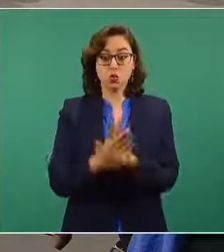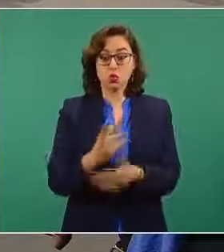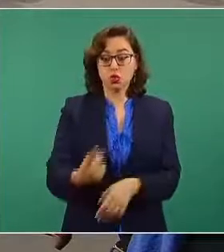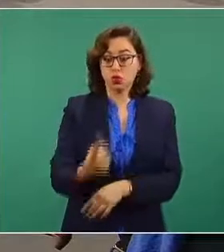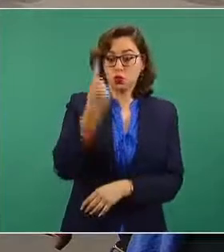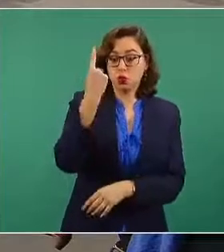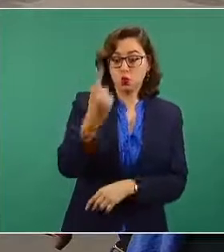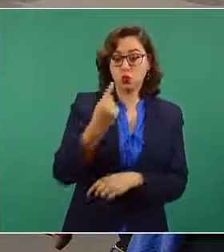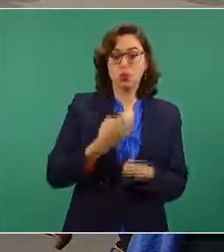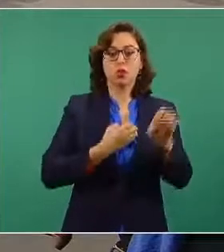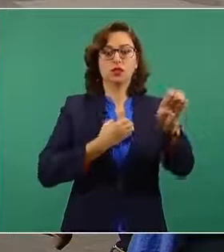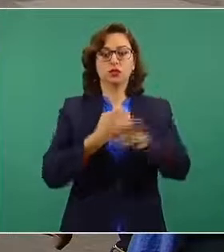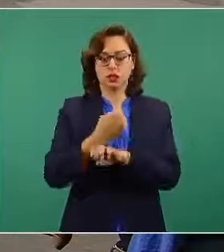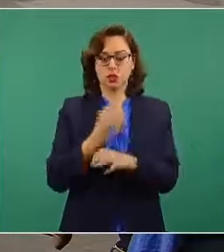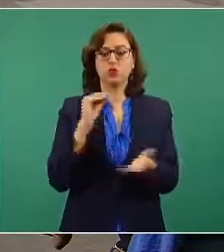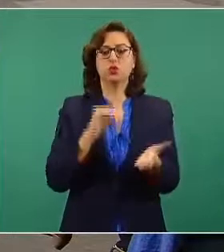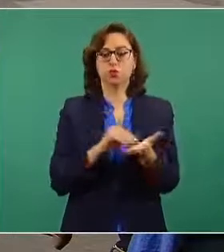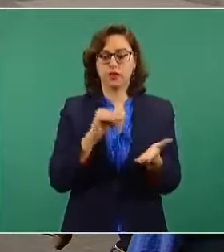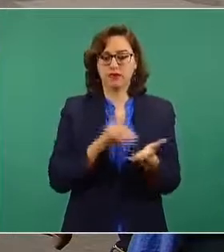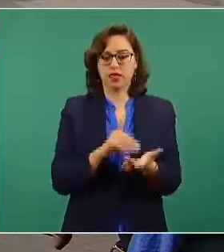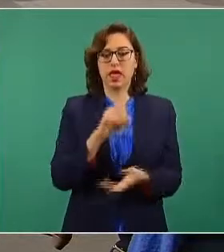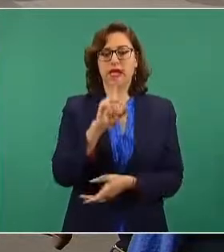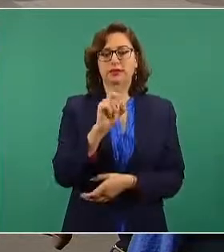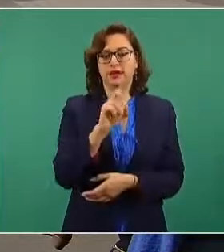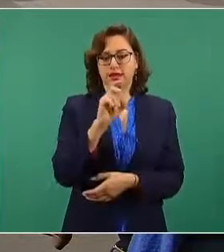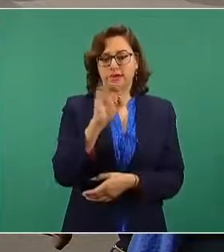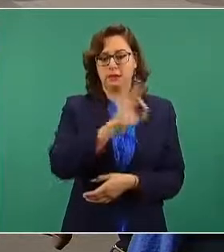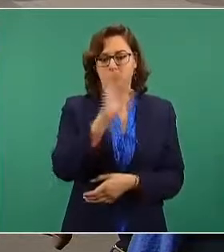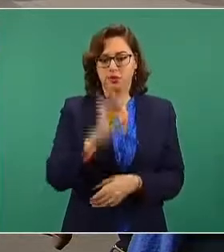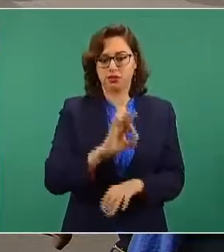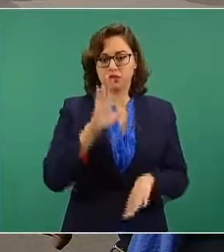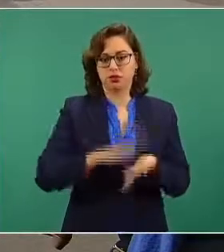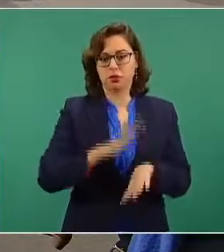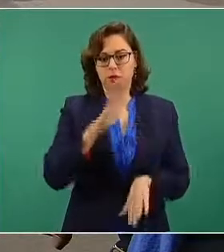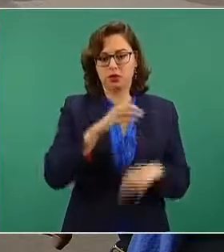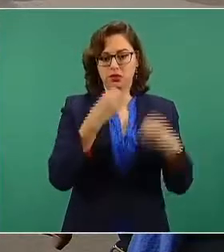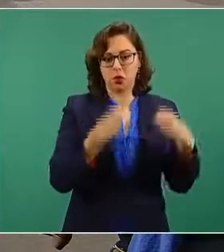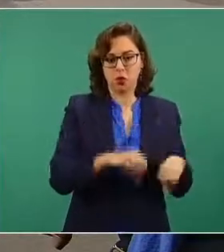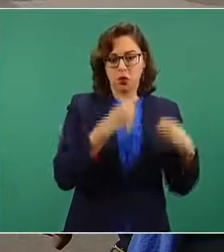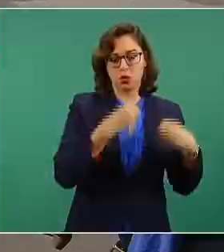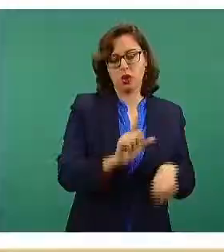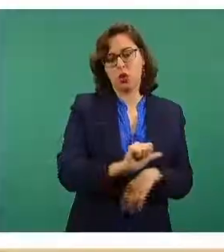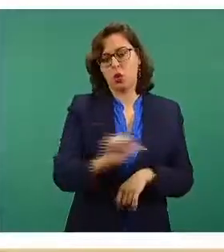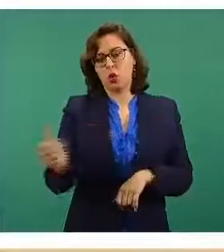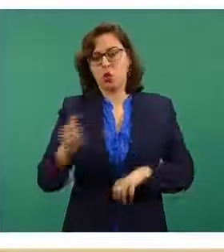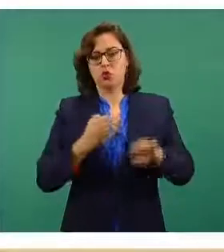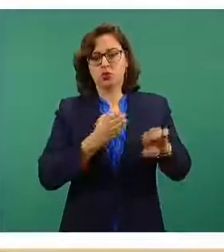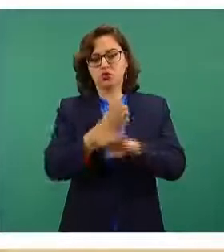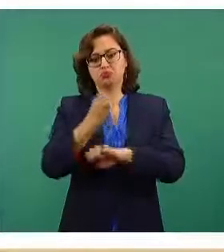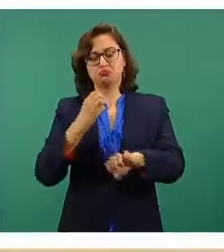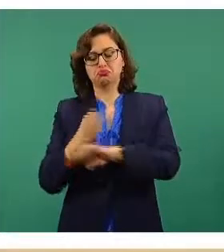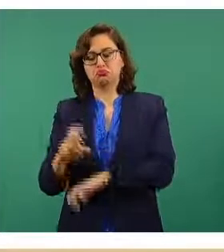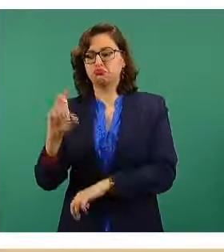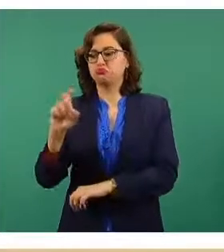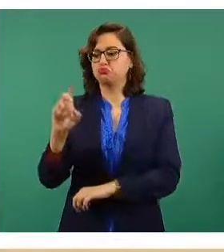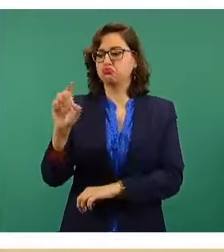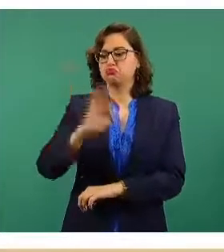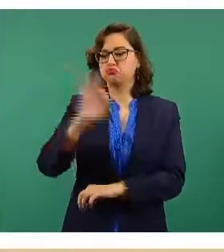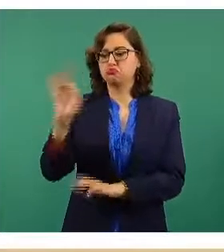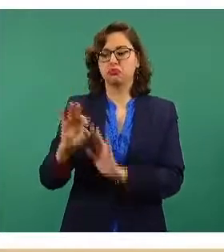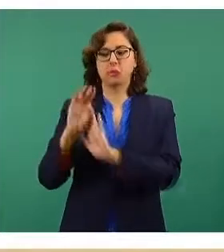entidad federativa resta con ocupaciones mayores al 30%. Todas las demás tienen menos de 30% de